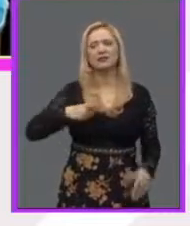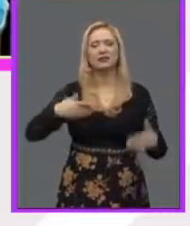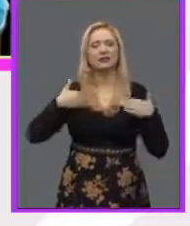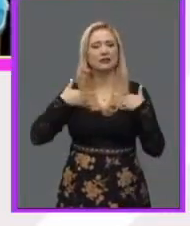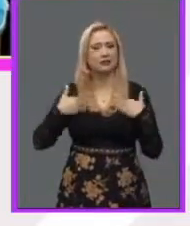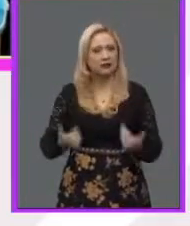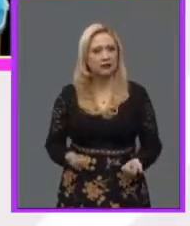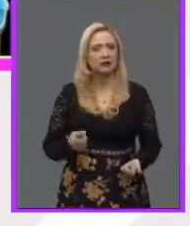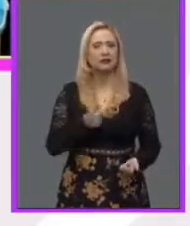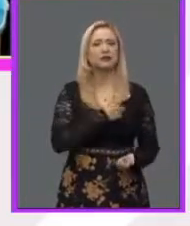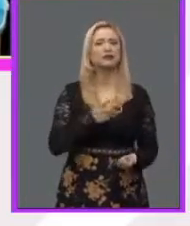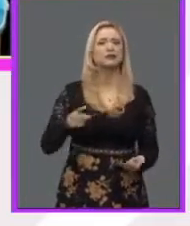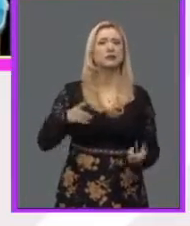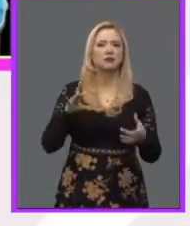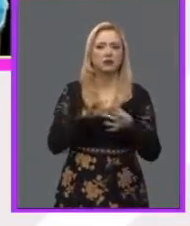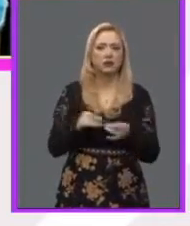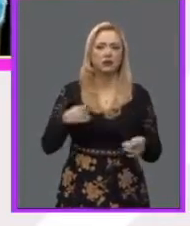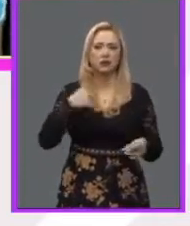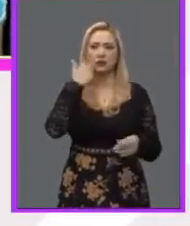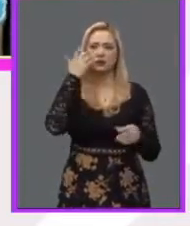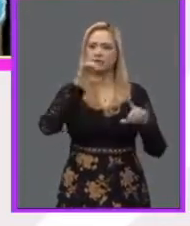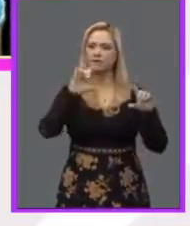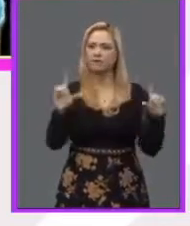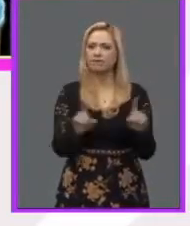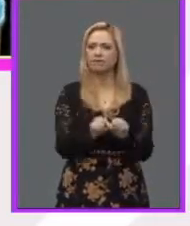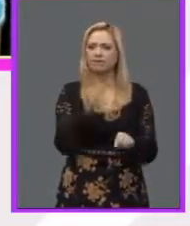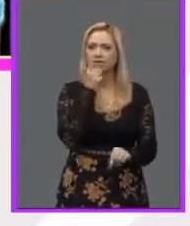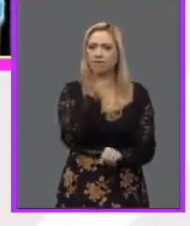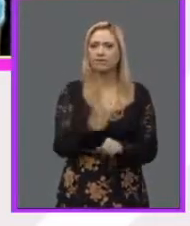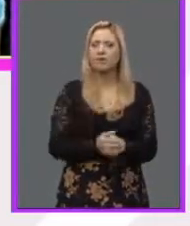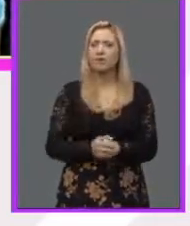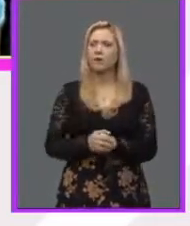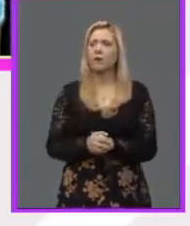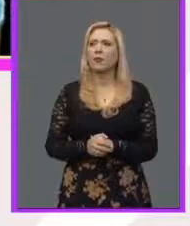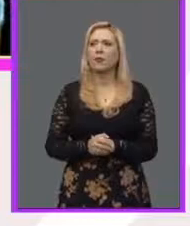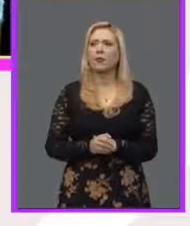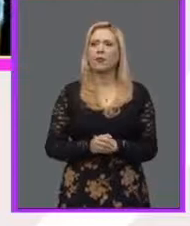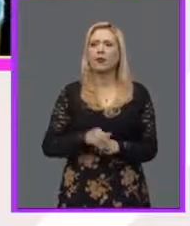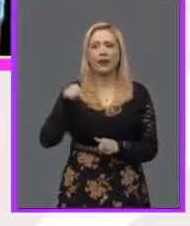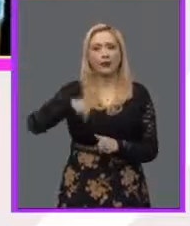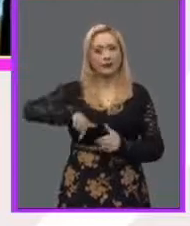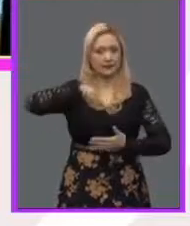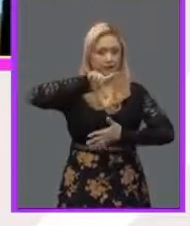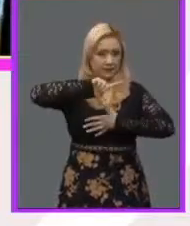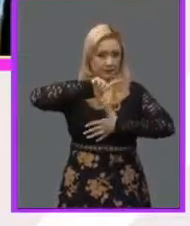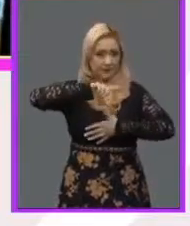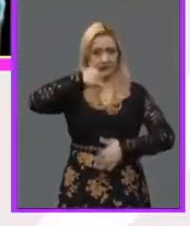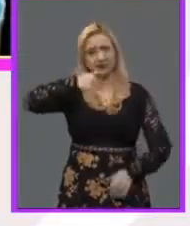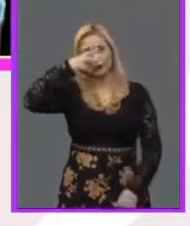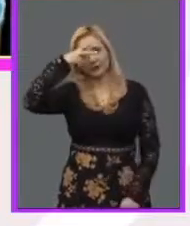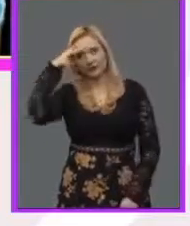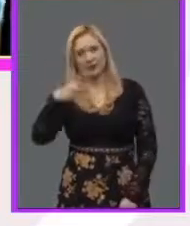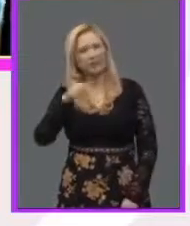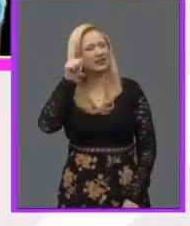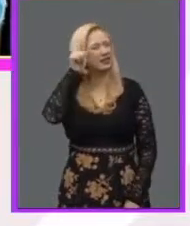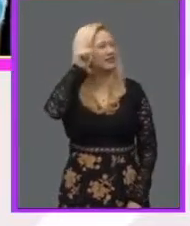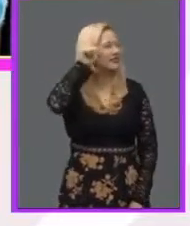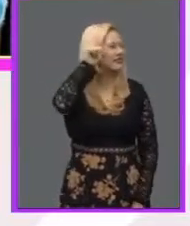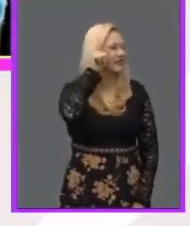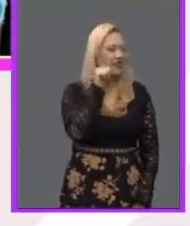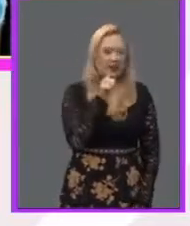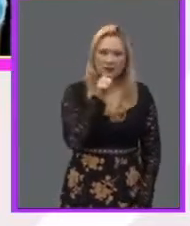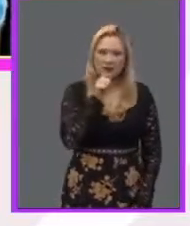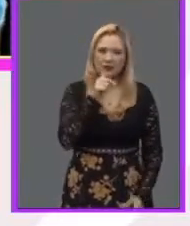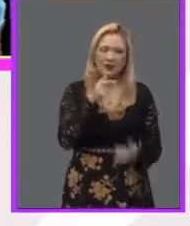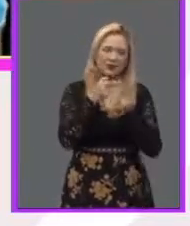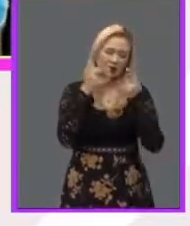creo que me gustaría también redondear con esto, es que en América Latina y en México siempre